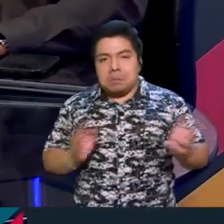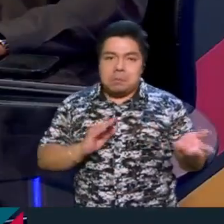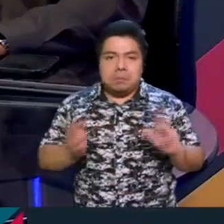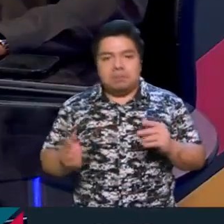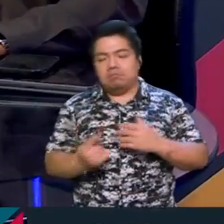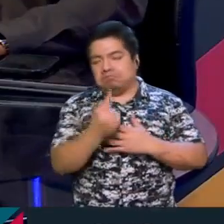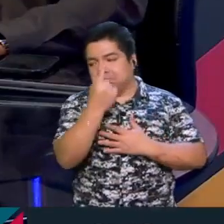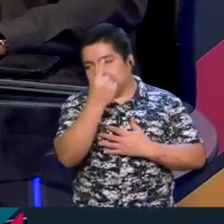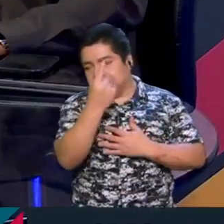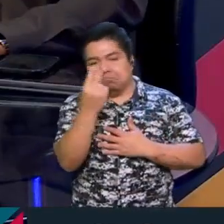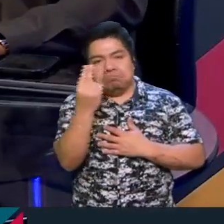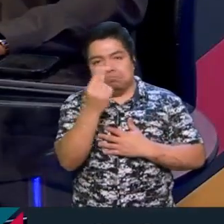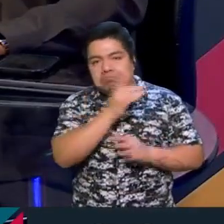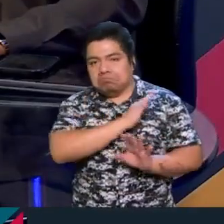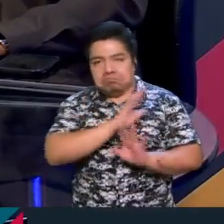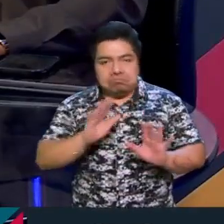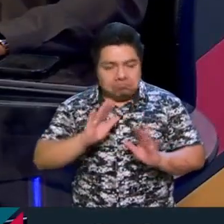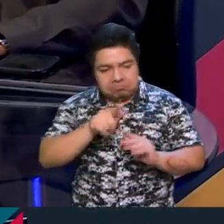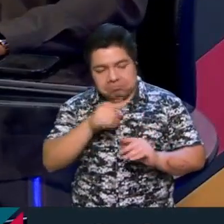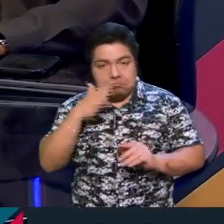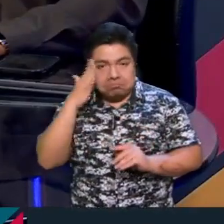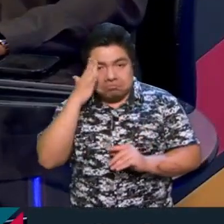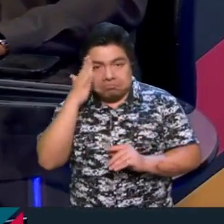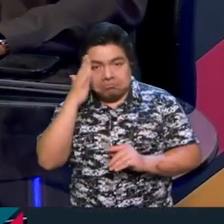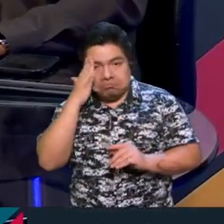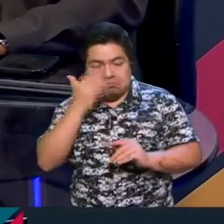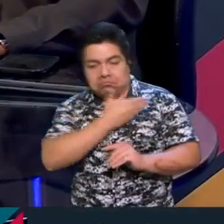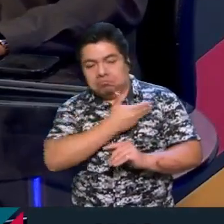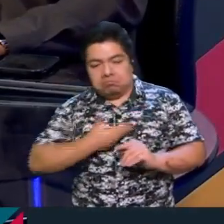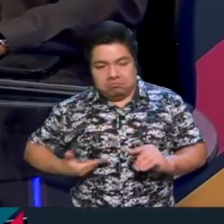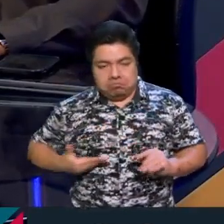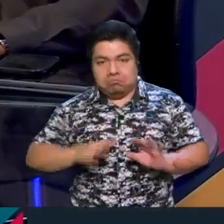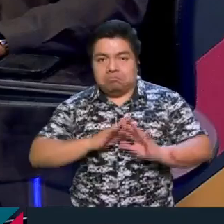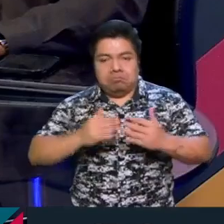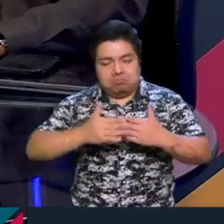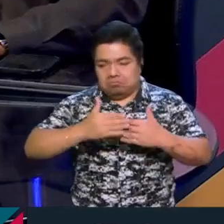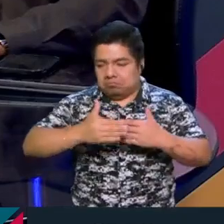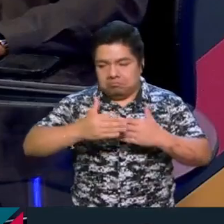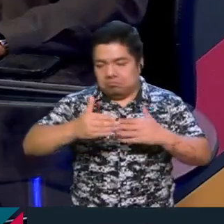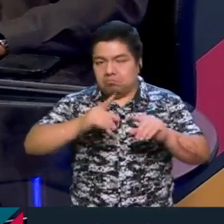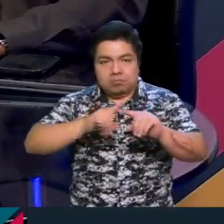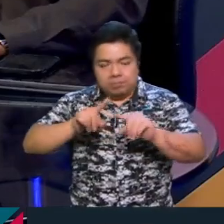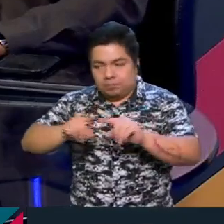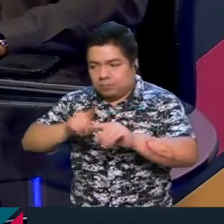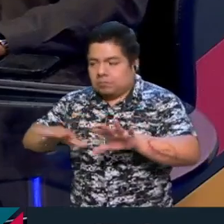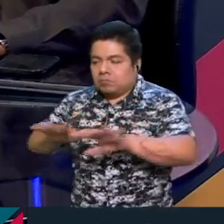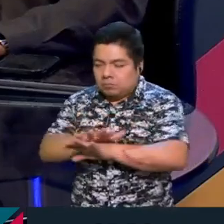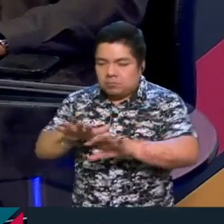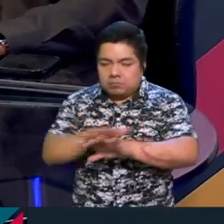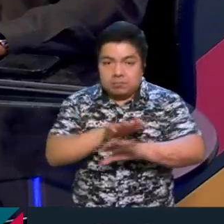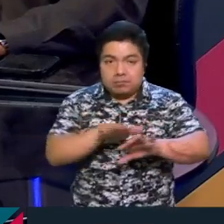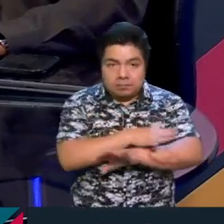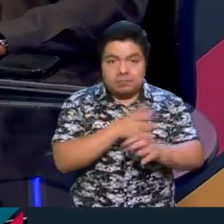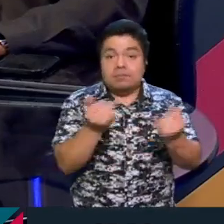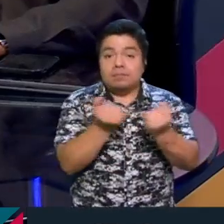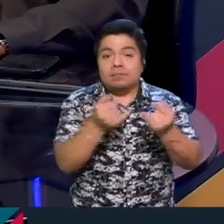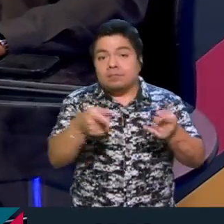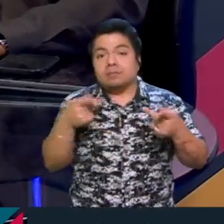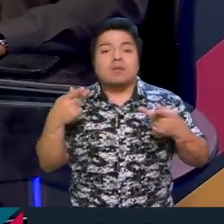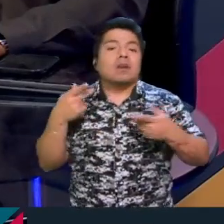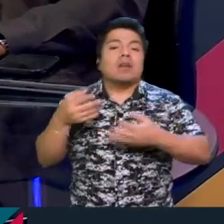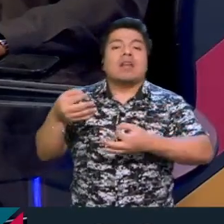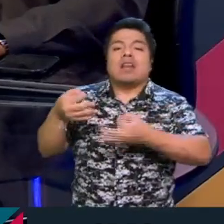se requería una persona titular de la presidencia. Hay muchos principios que han cambiado en la forma de elegir